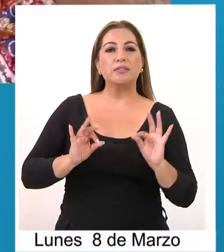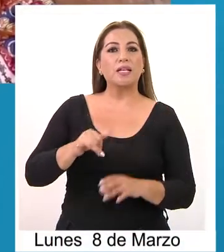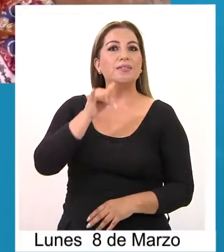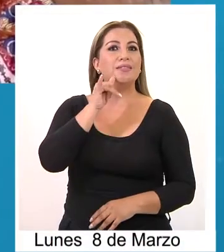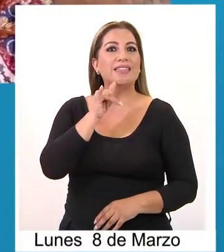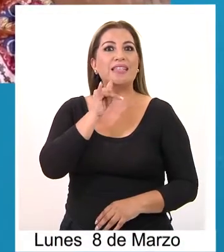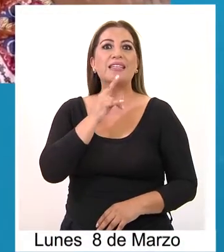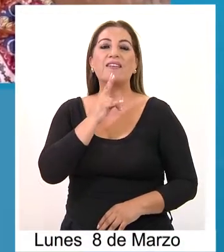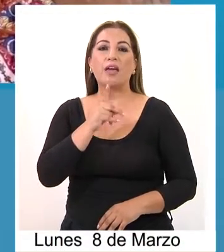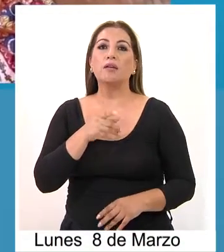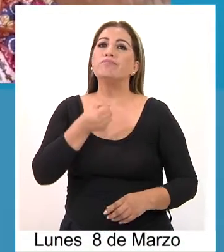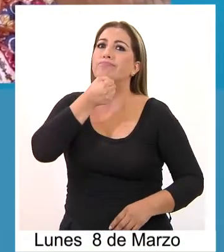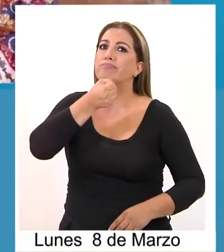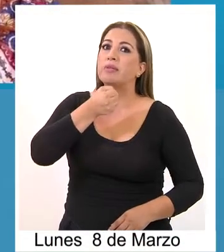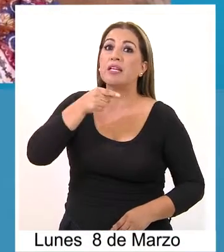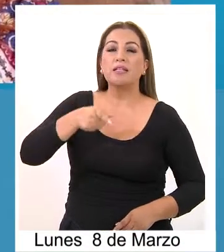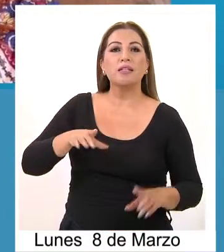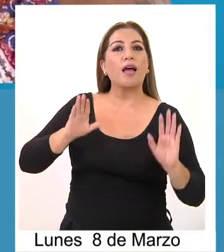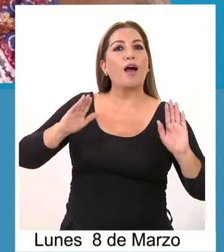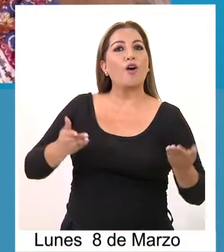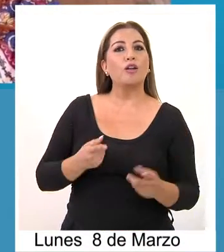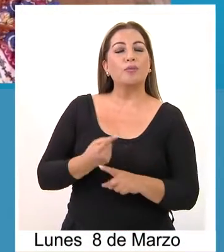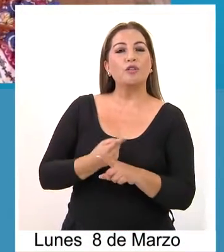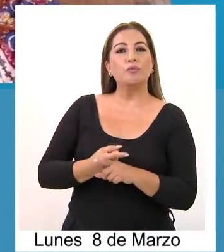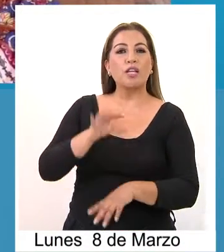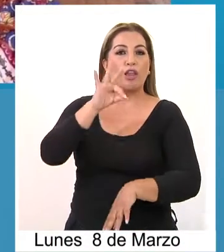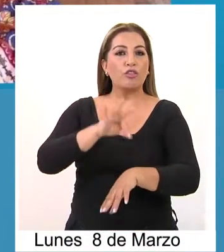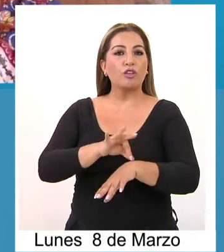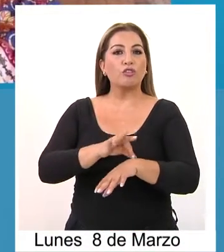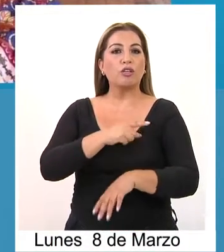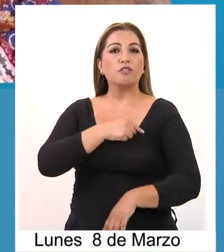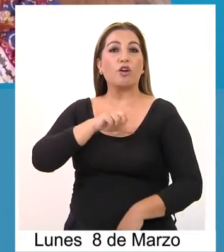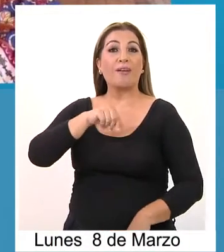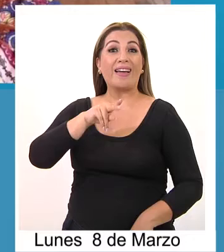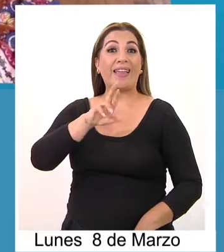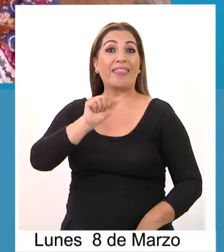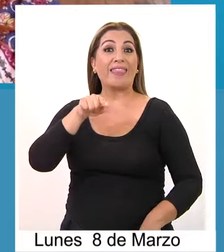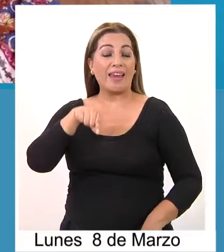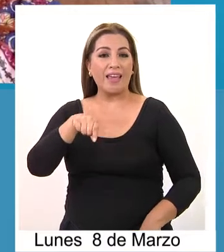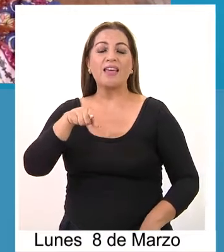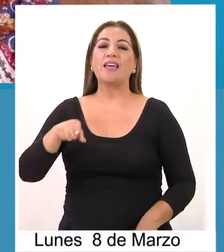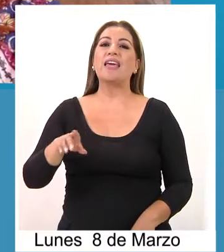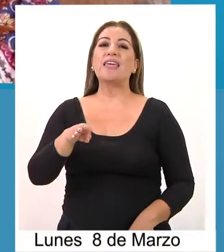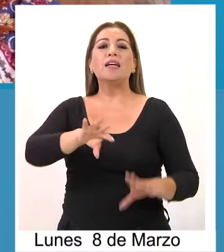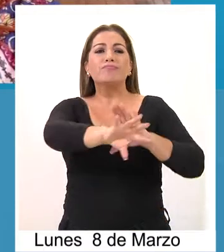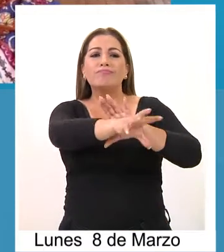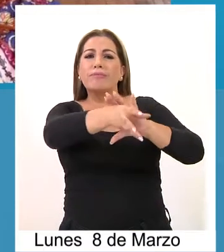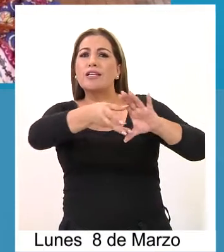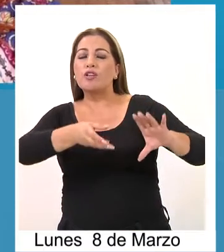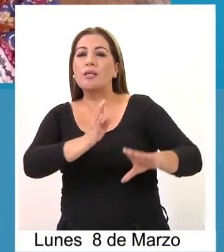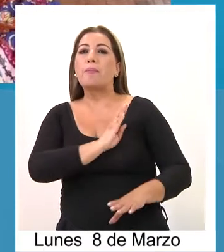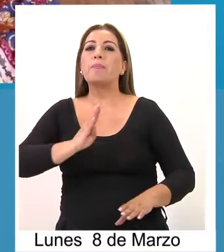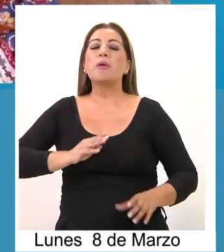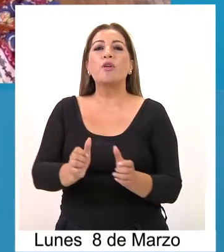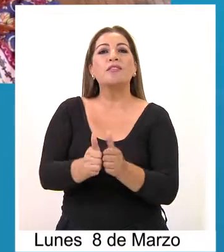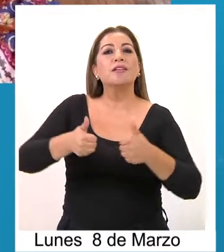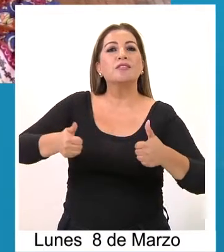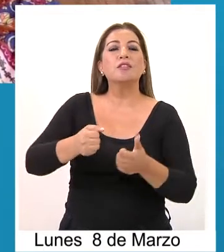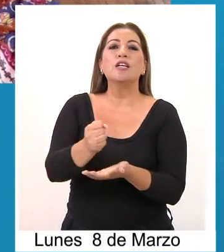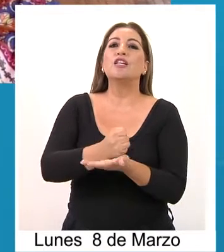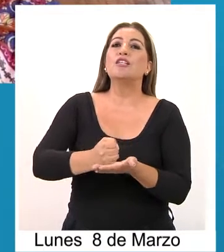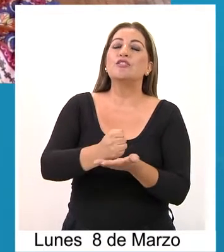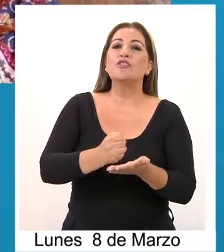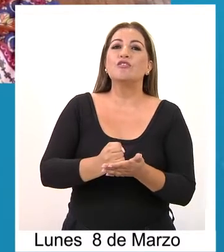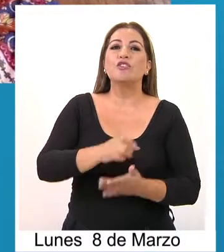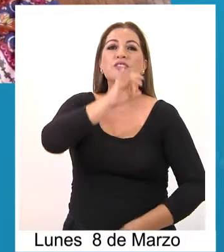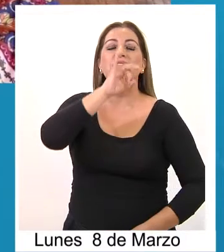Especial de prensa en Iquique Televisión en esta oportunidad para conversar con la doctora Andrea von Hobelin, quien es ginecóloga y miembro del directorio de la